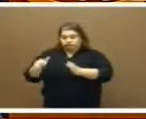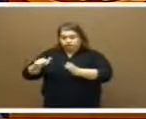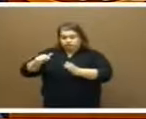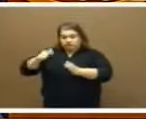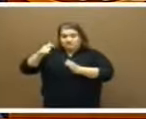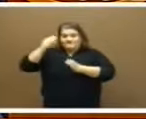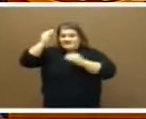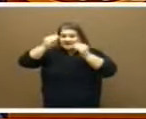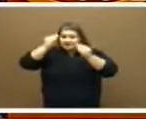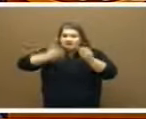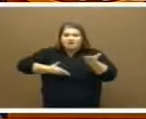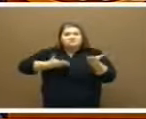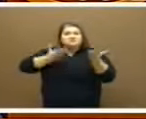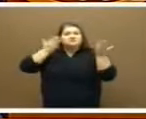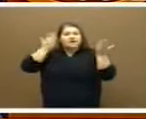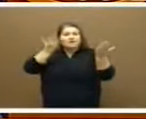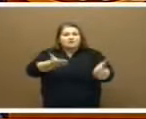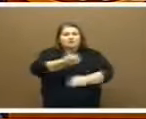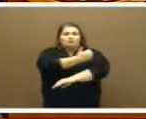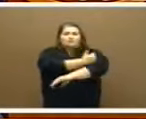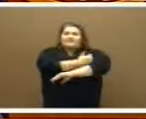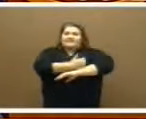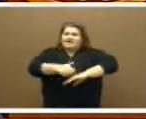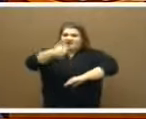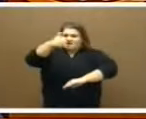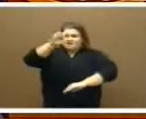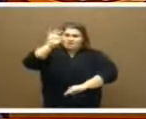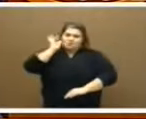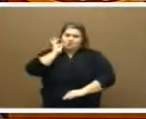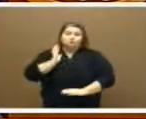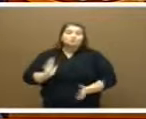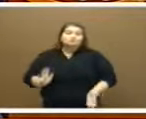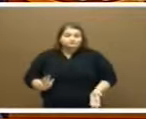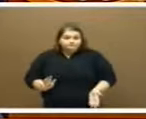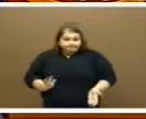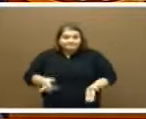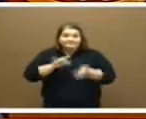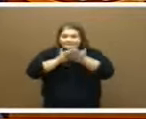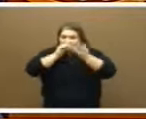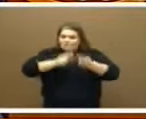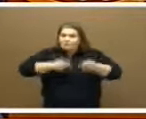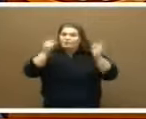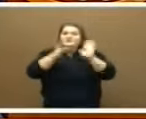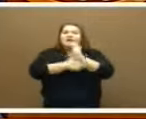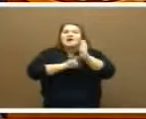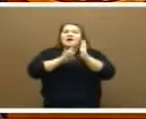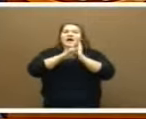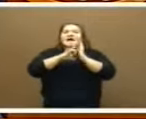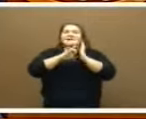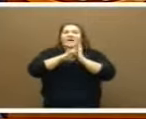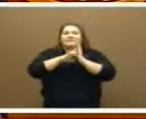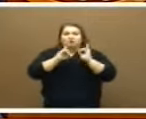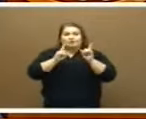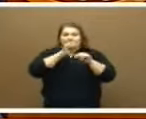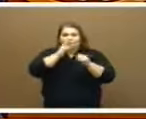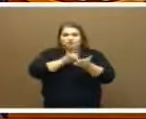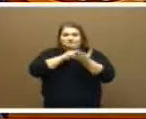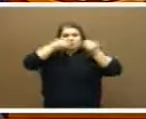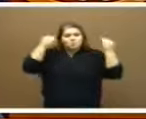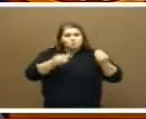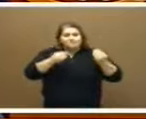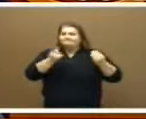es servir ni más ni menos que a los ciudadanos y a las ciudadanas. Por eso los servicios públicos son de calidad no solamente porque el servicio sea